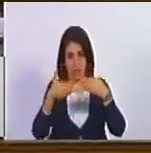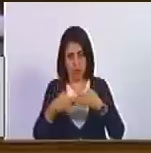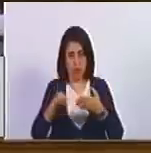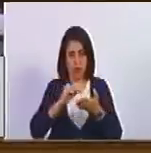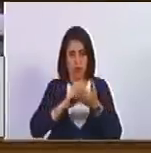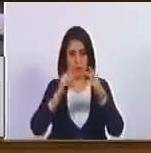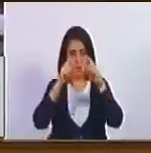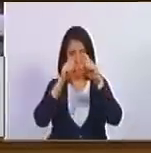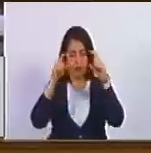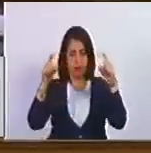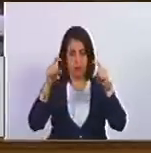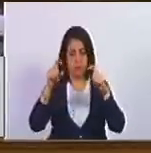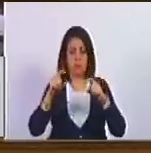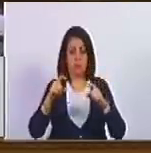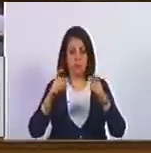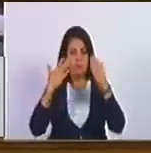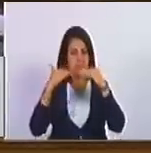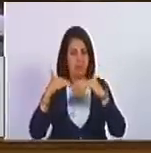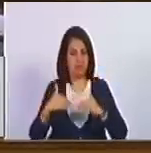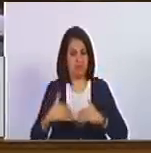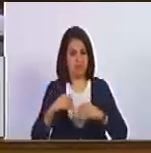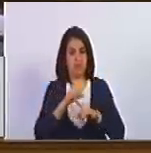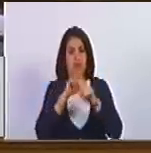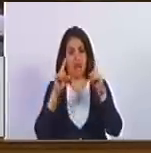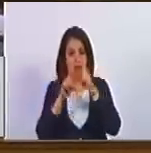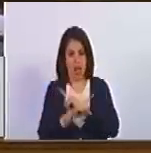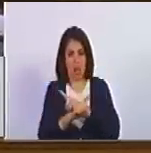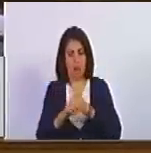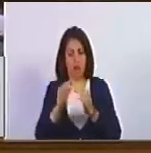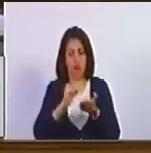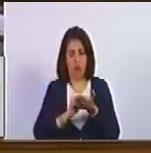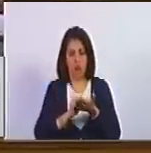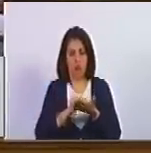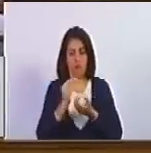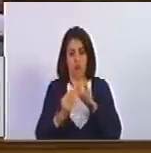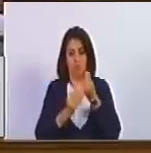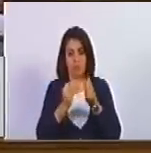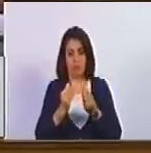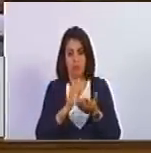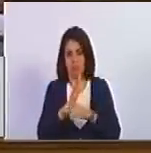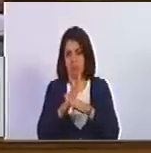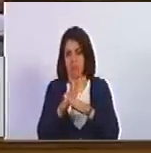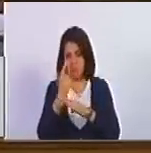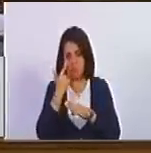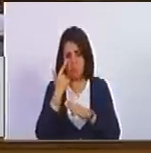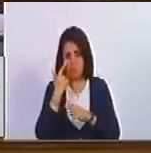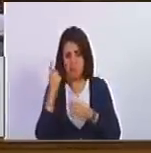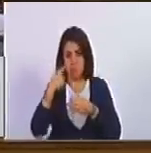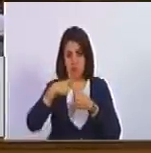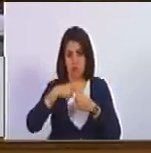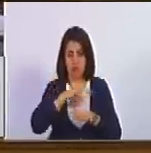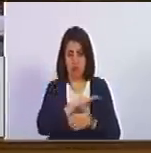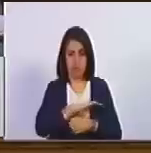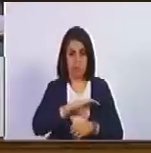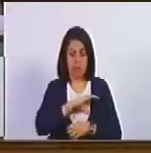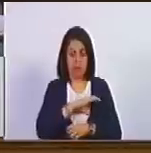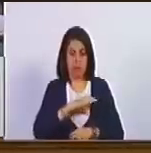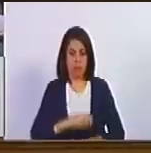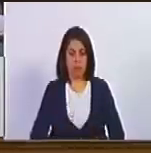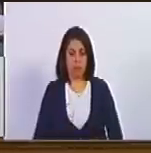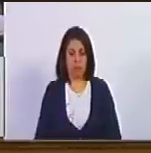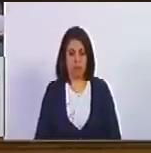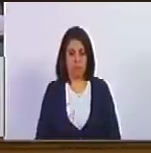el título de la comisión. Propongo que se lea de la siguiente forma, si no afecta, señores miembros de la Comisión